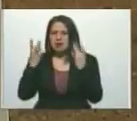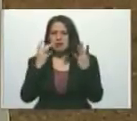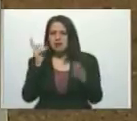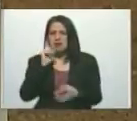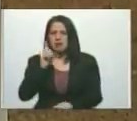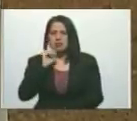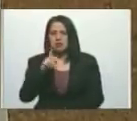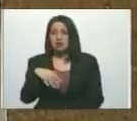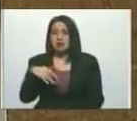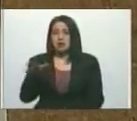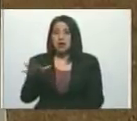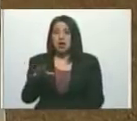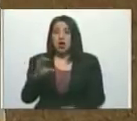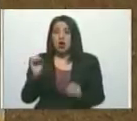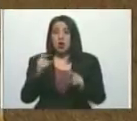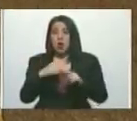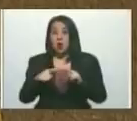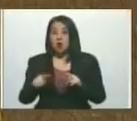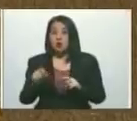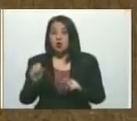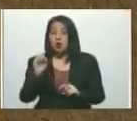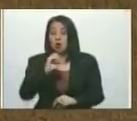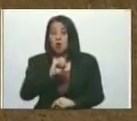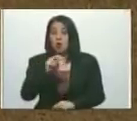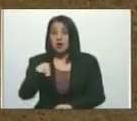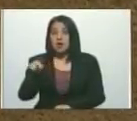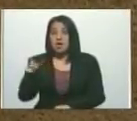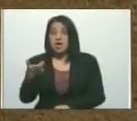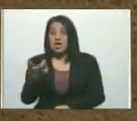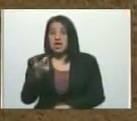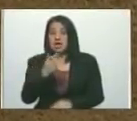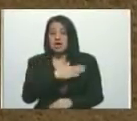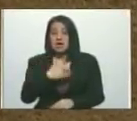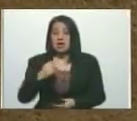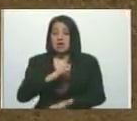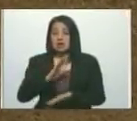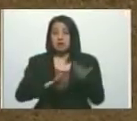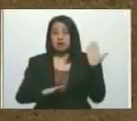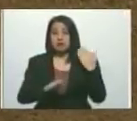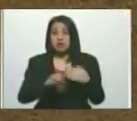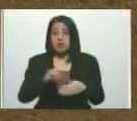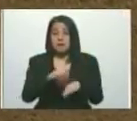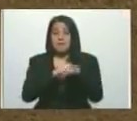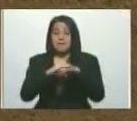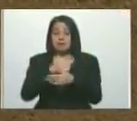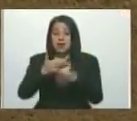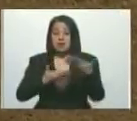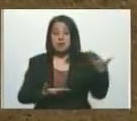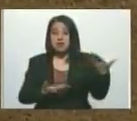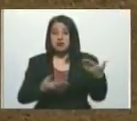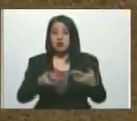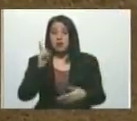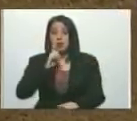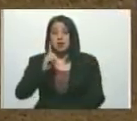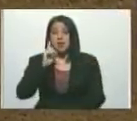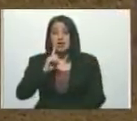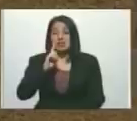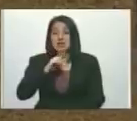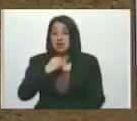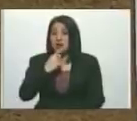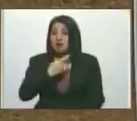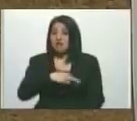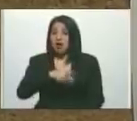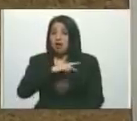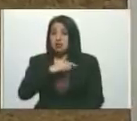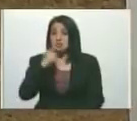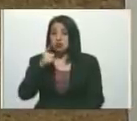ONG dirigida por Oscar Pérez pretendió sacar a 120 niños hacia Perú con permiso falso. Esta es la verdad, ¿ves? Esta es la verdad,